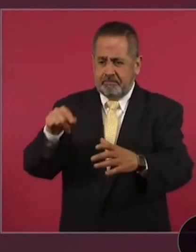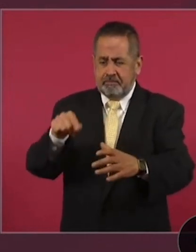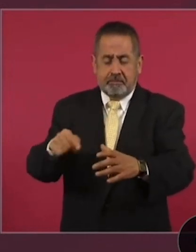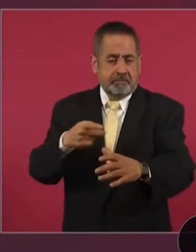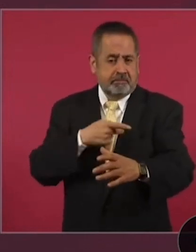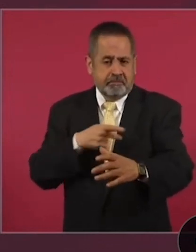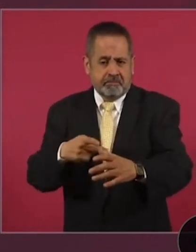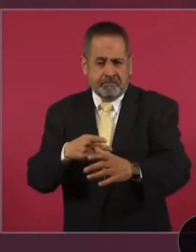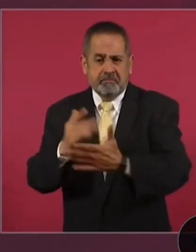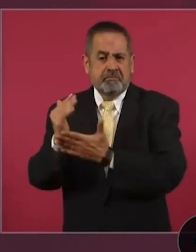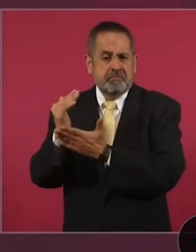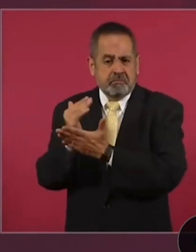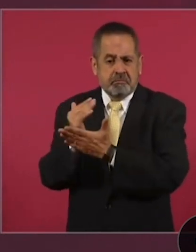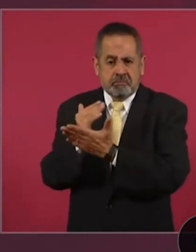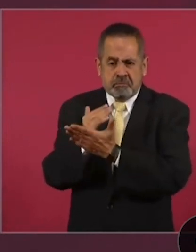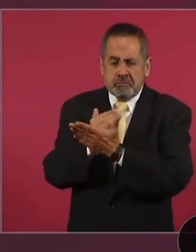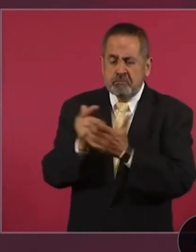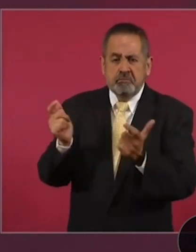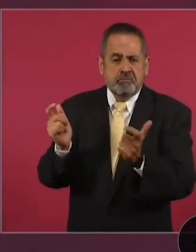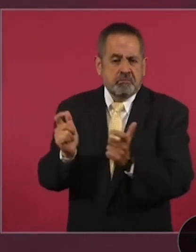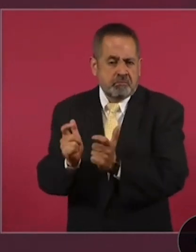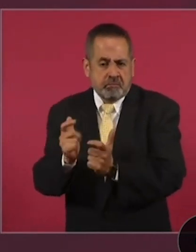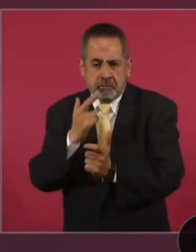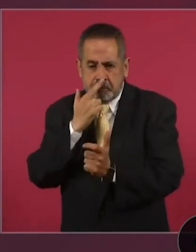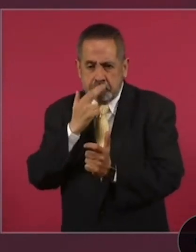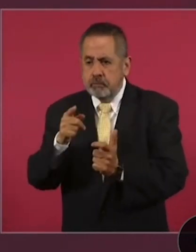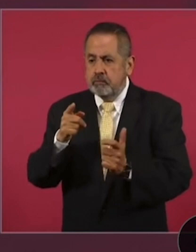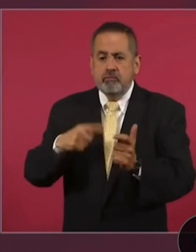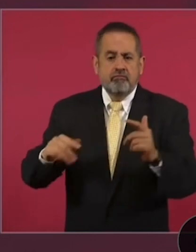desigualdad, lo considero